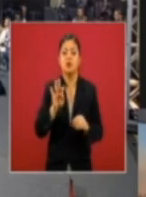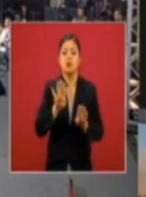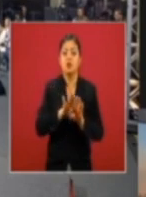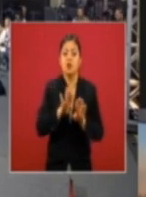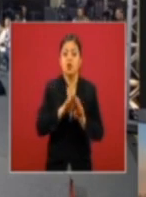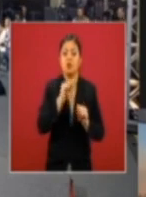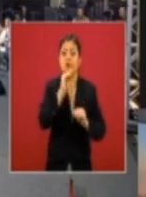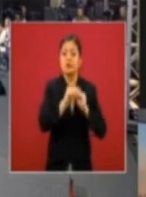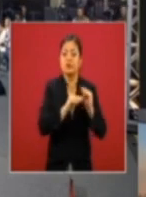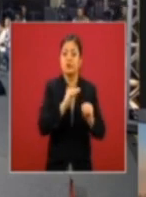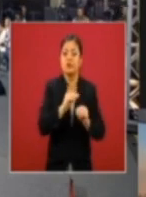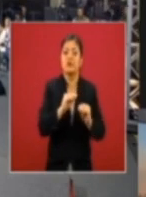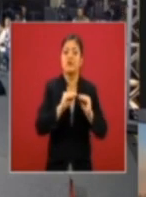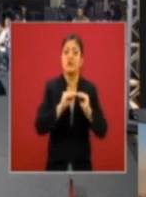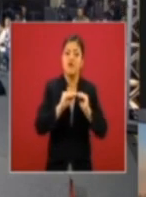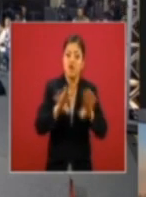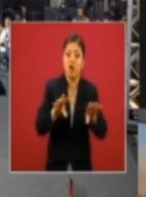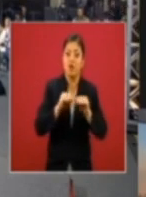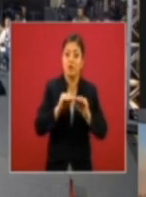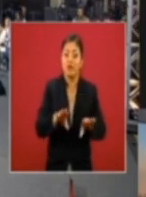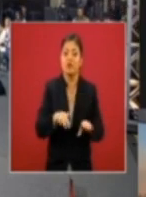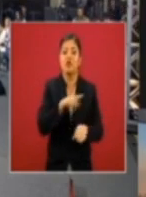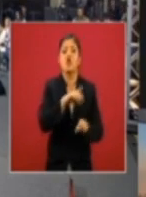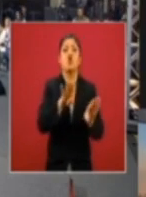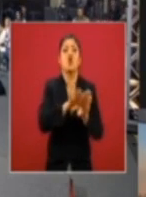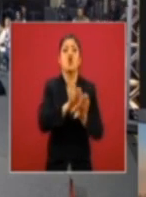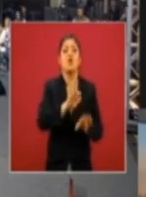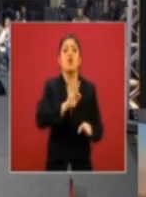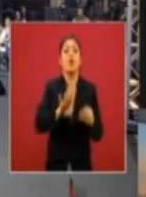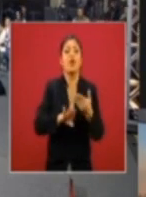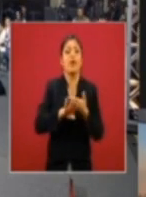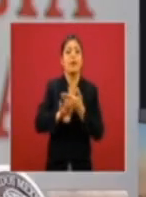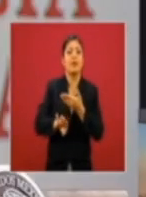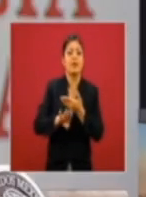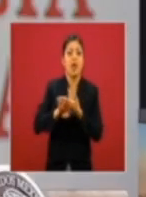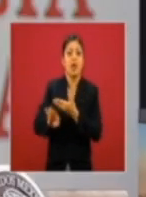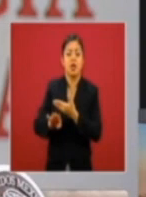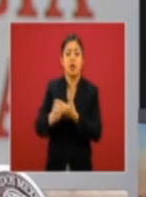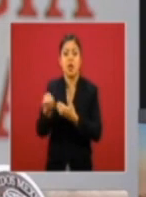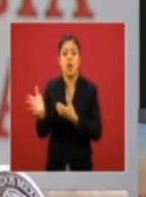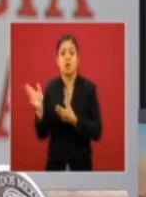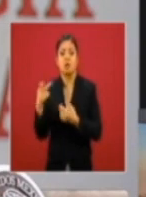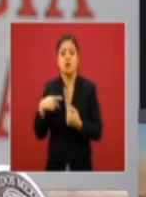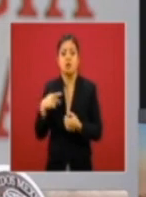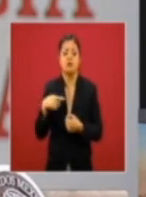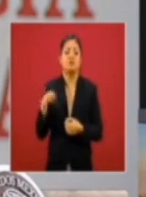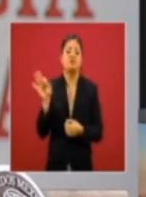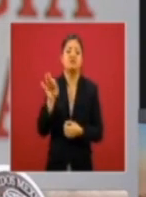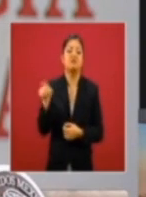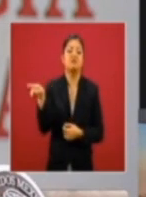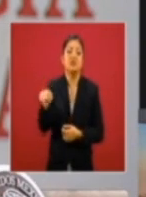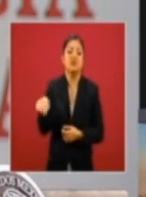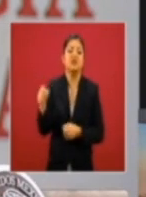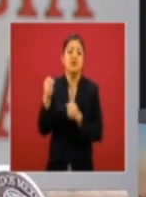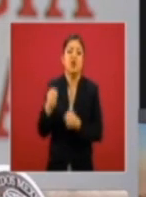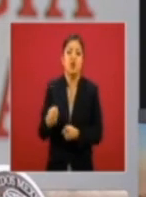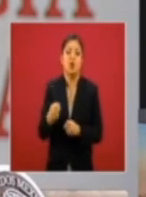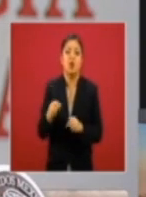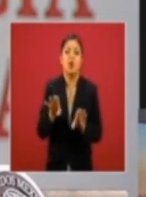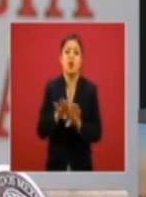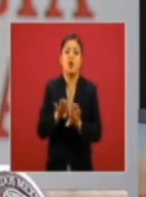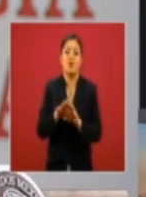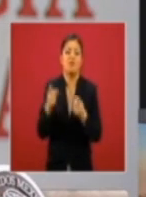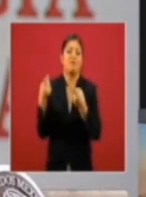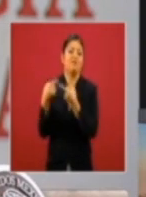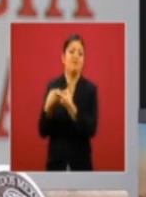información como si se pudieran evitar estos fenómenos, pues realmente está empeñada o empeñado en tergiversar